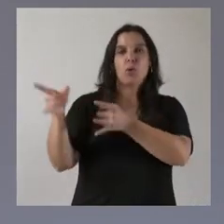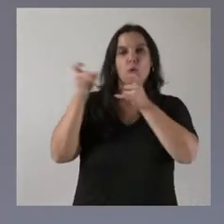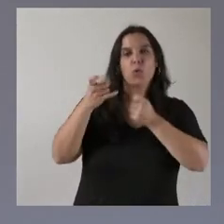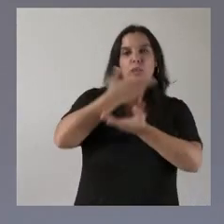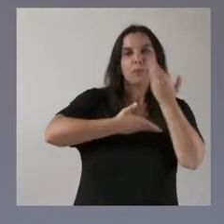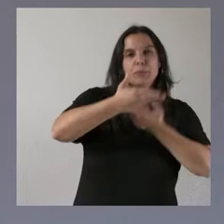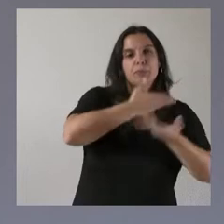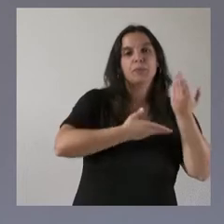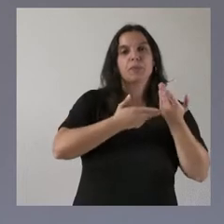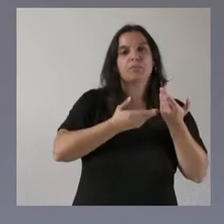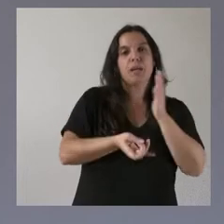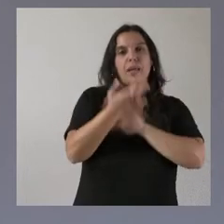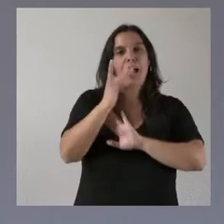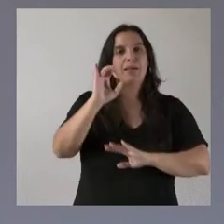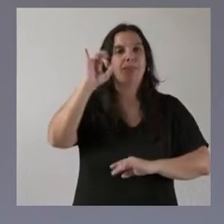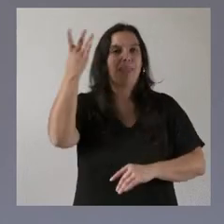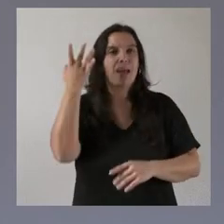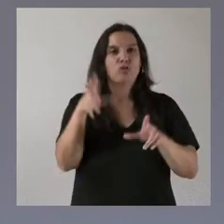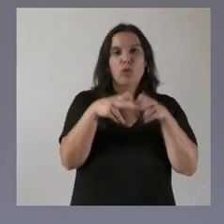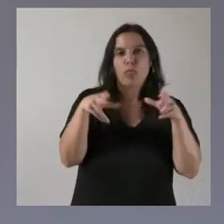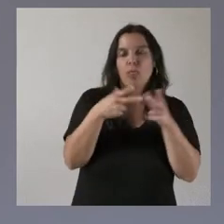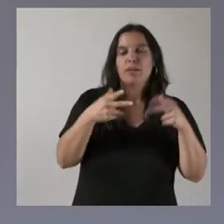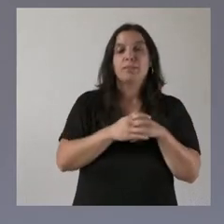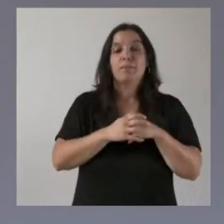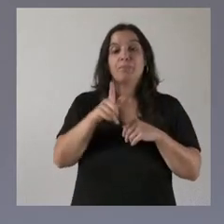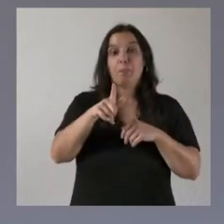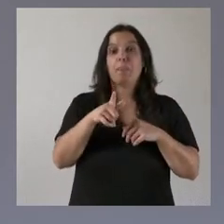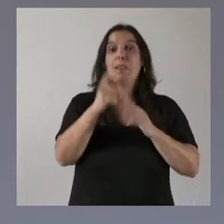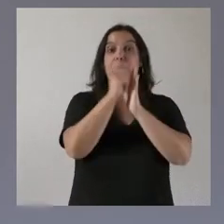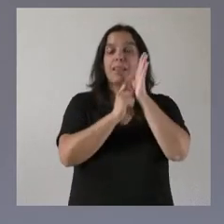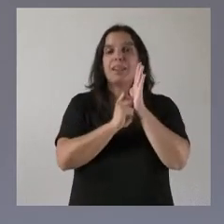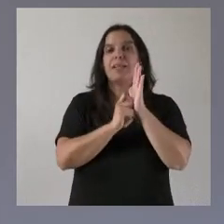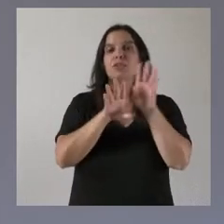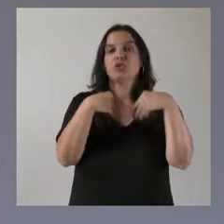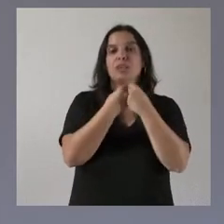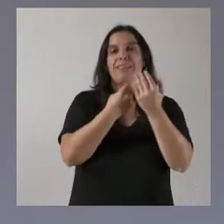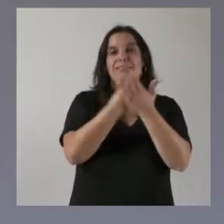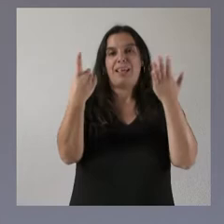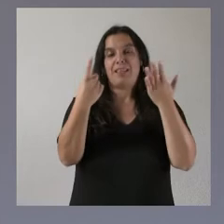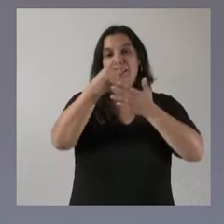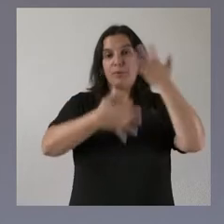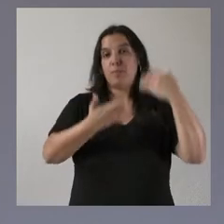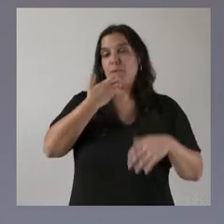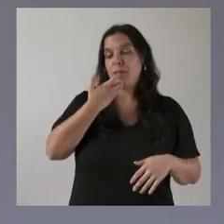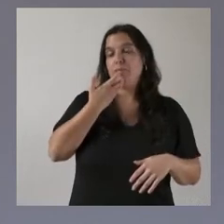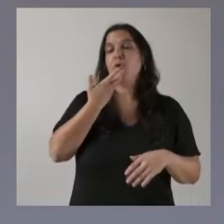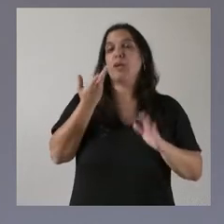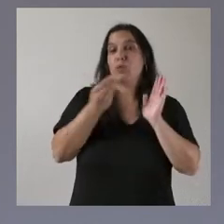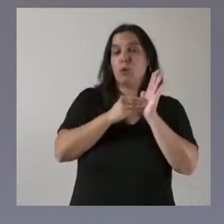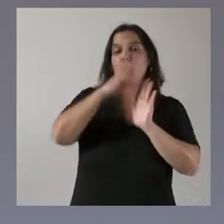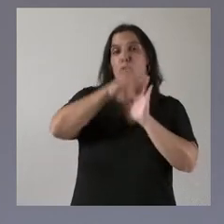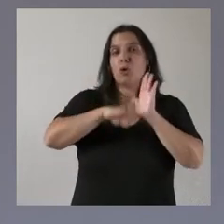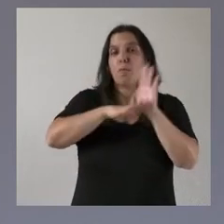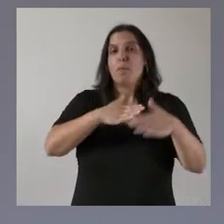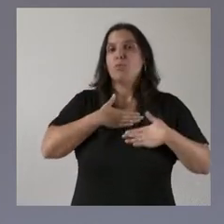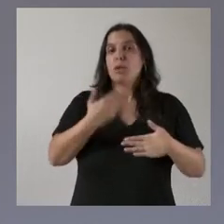y la puesta en marcha de iniciativa sociales este apartado cuenta con 16 medidas como el programa de voluntariado joven de Castilla